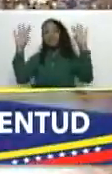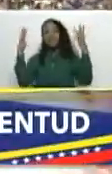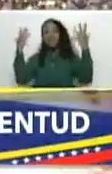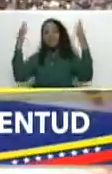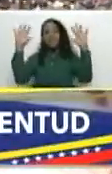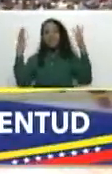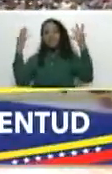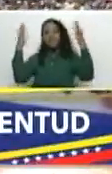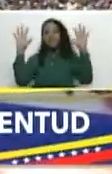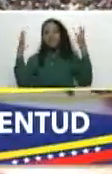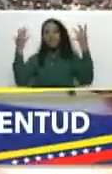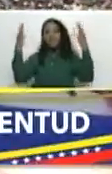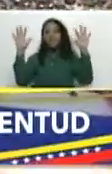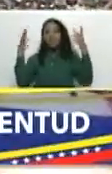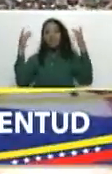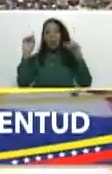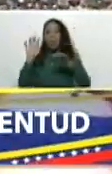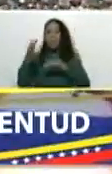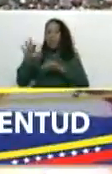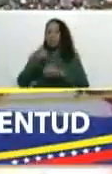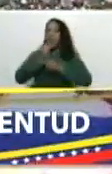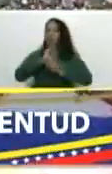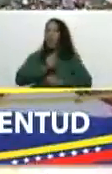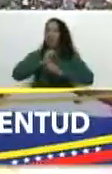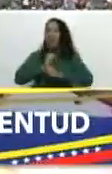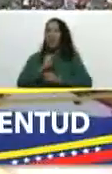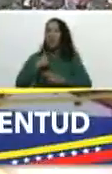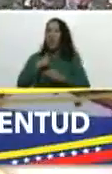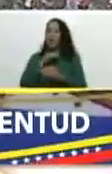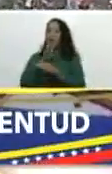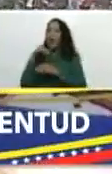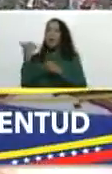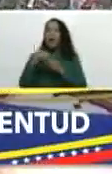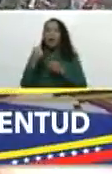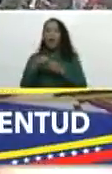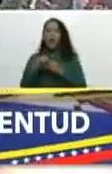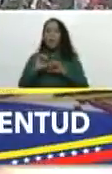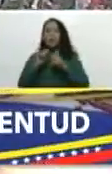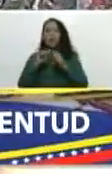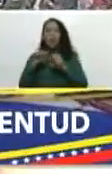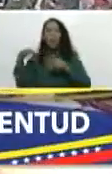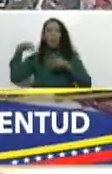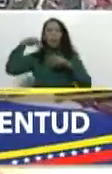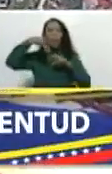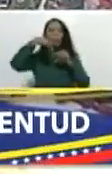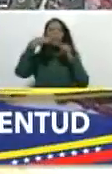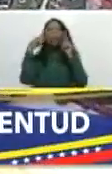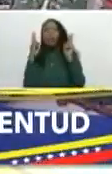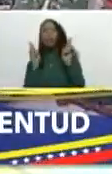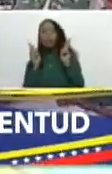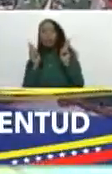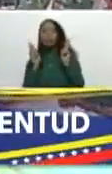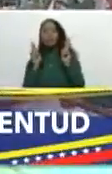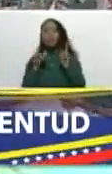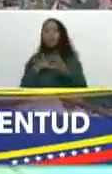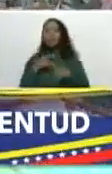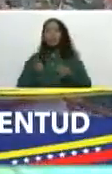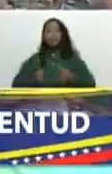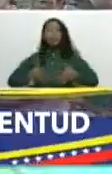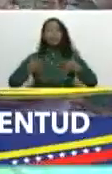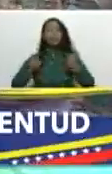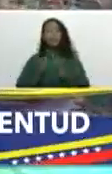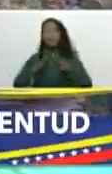Eso es como una gaita. Voy a Maracaibo y empiezo a pasar el puente. Siento una